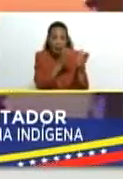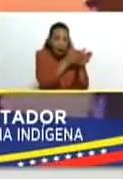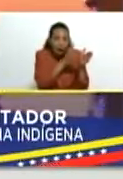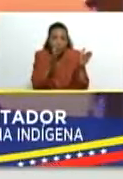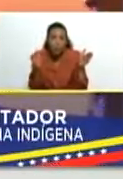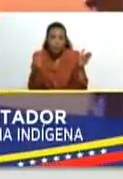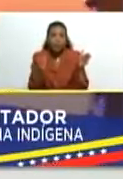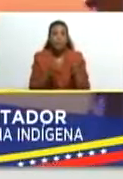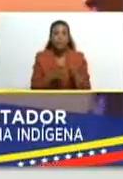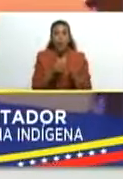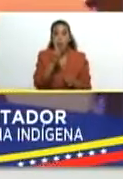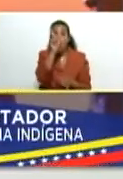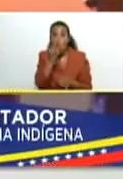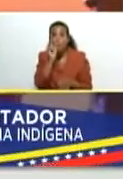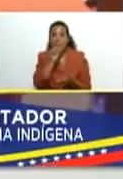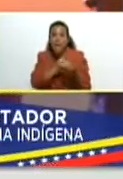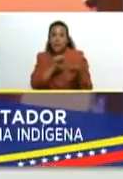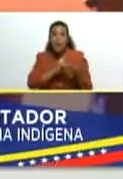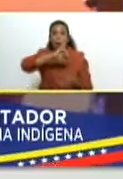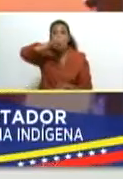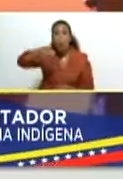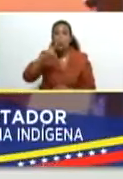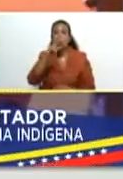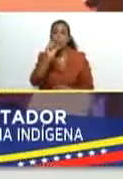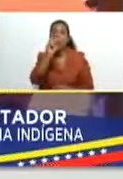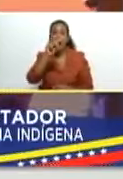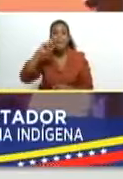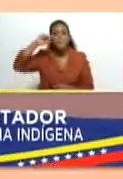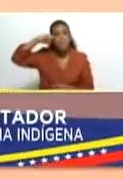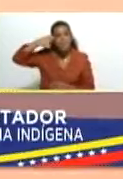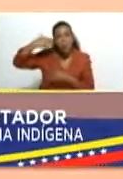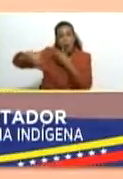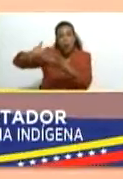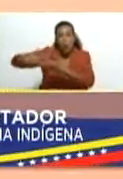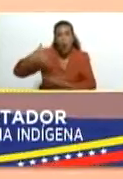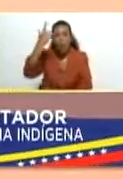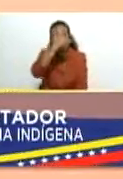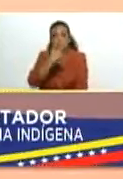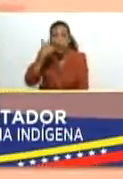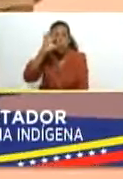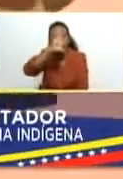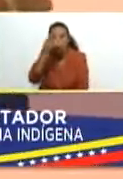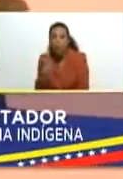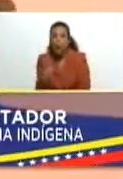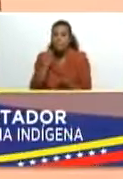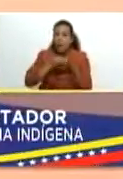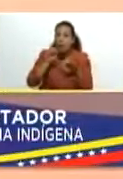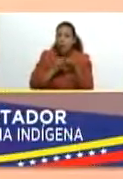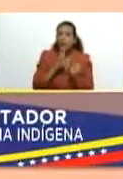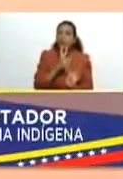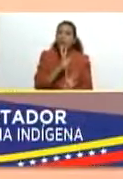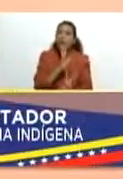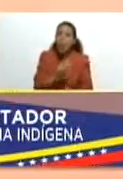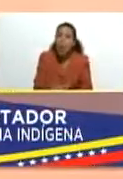De Juan Pablo Sojo, Memoria Afrovenezolana, Ensayos, Relatos y